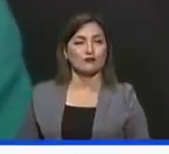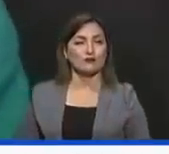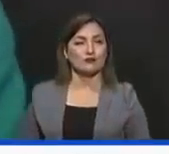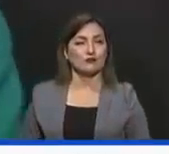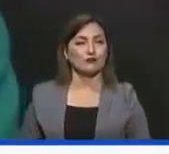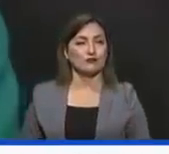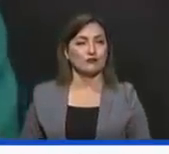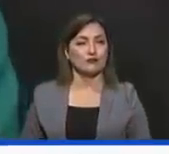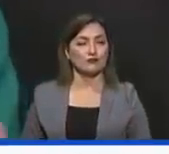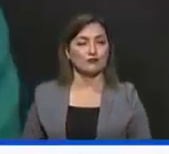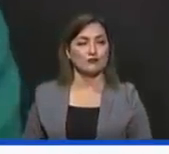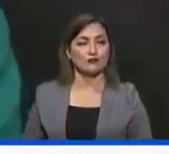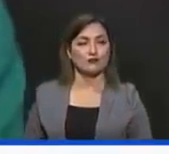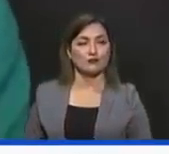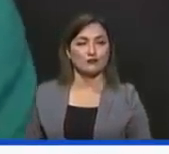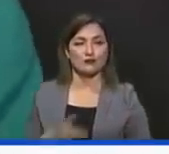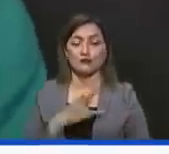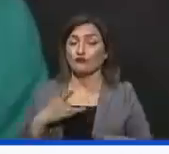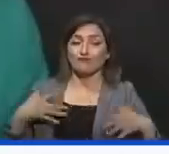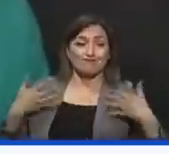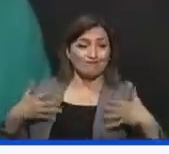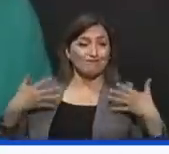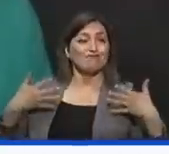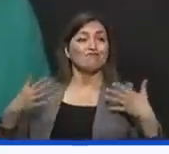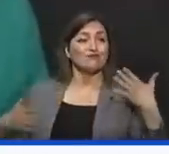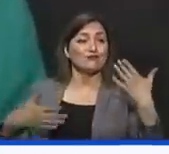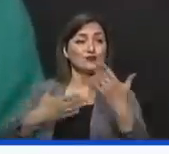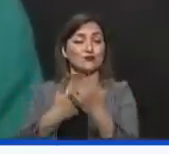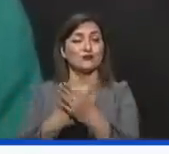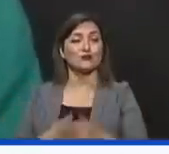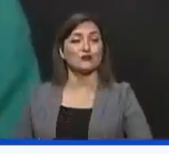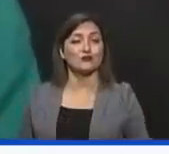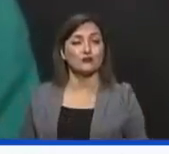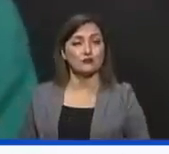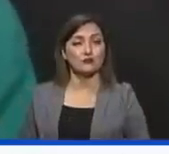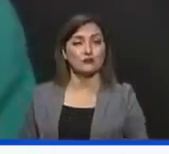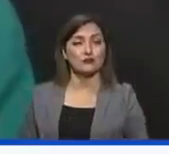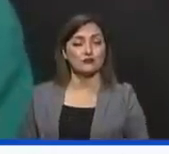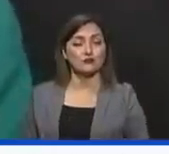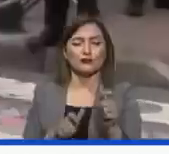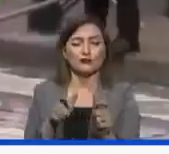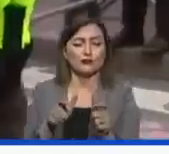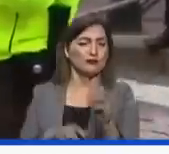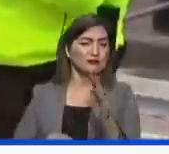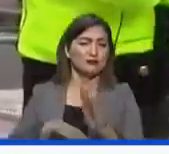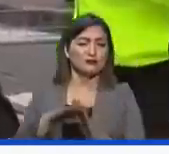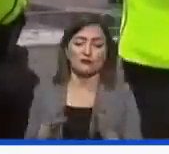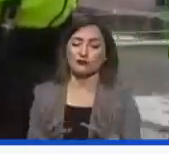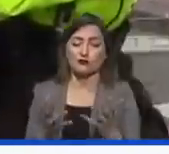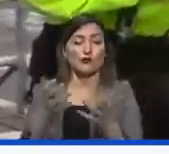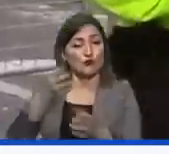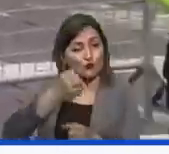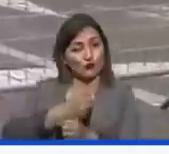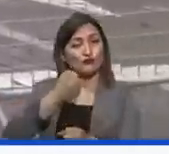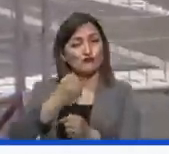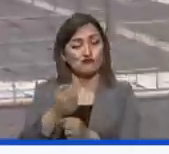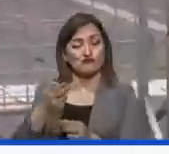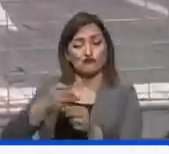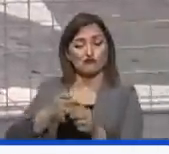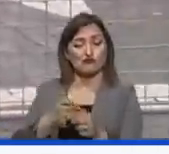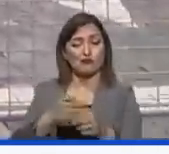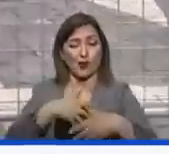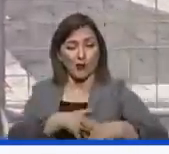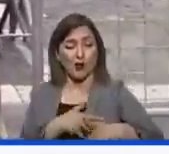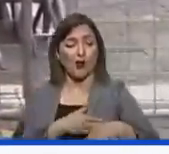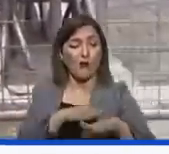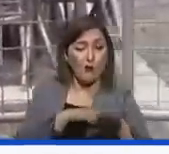de alegría para todos nosotros ellos están liberados en este momento también la ministra vela